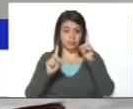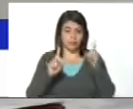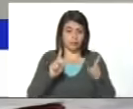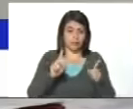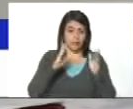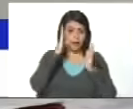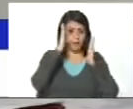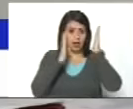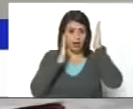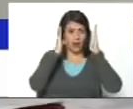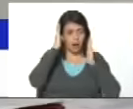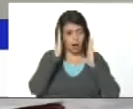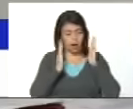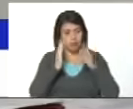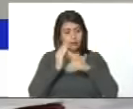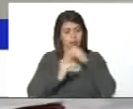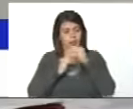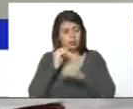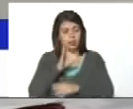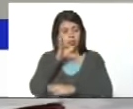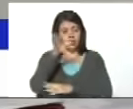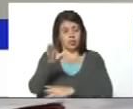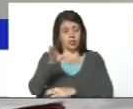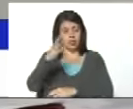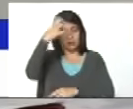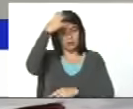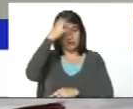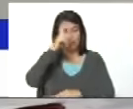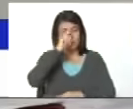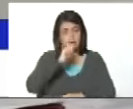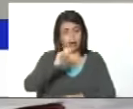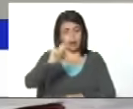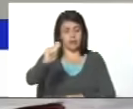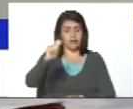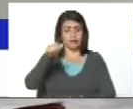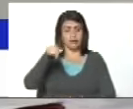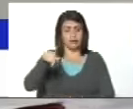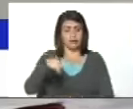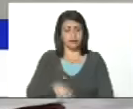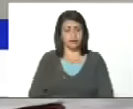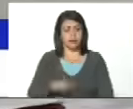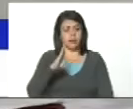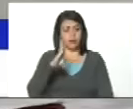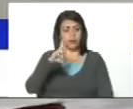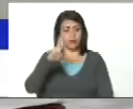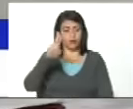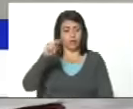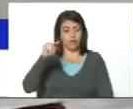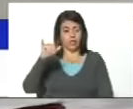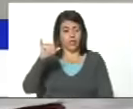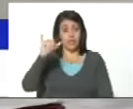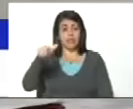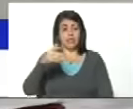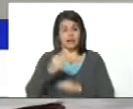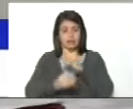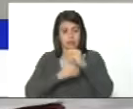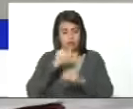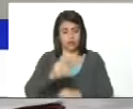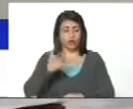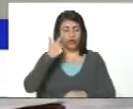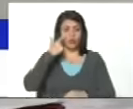ante Malasia, concurrente ante el Reino de Tailandia y el Estado de Brunei Darussalam. Sírvase